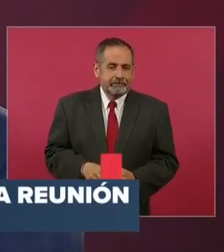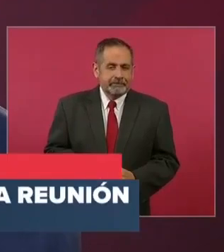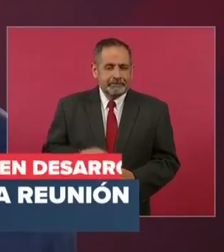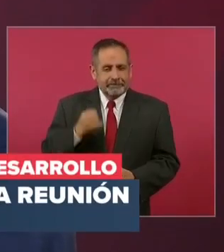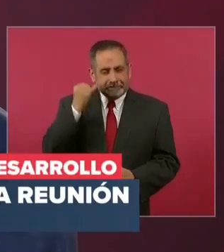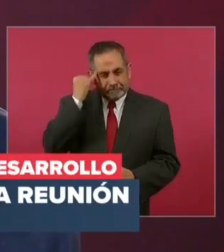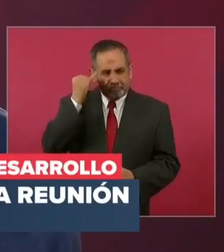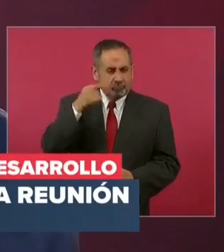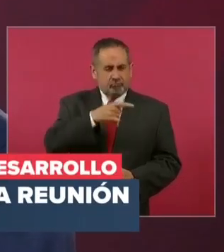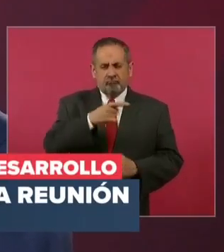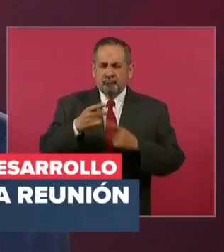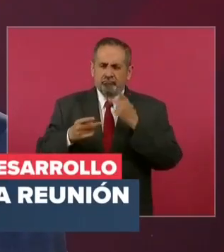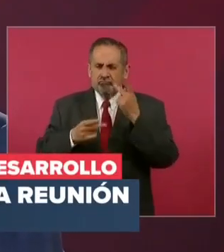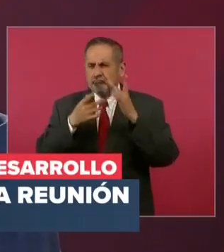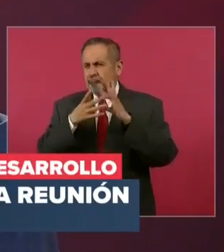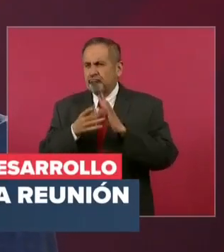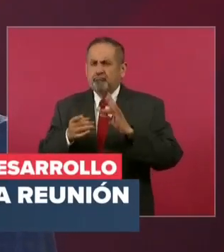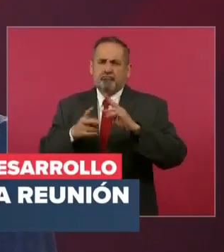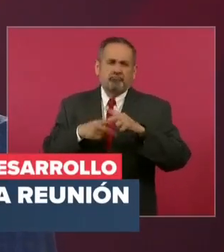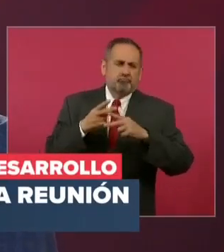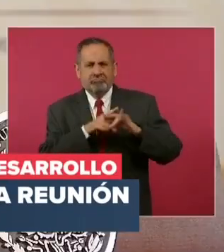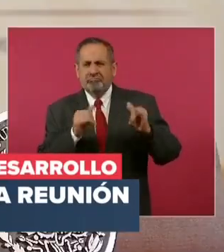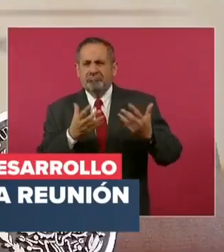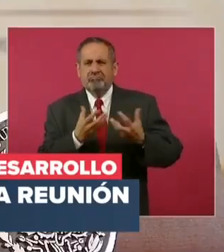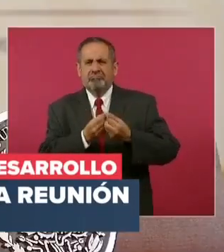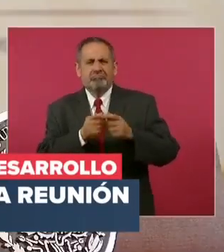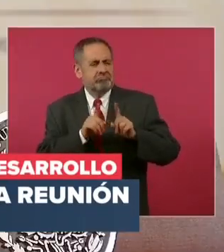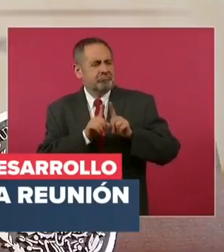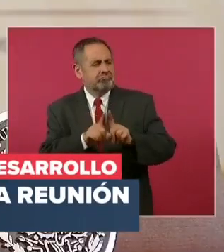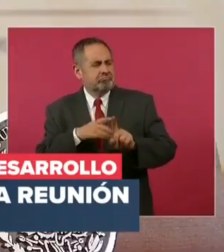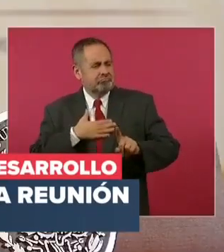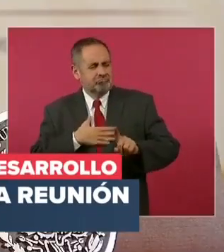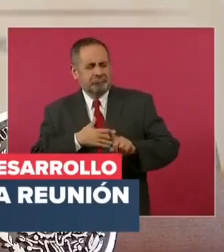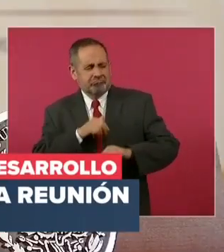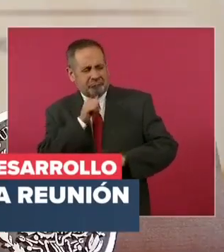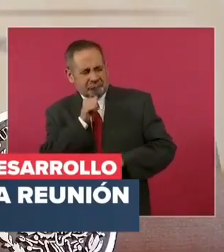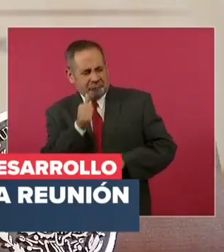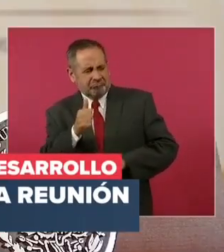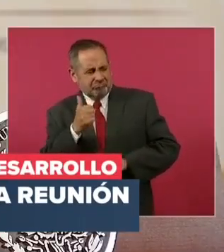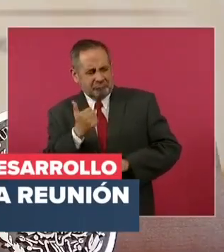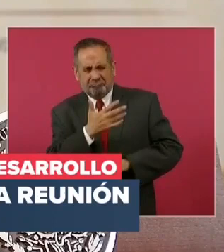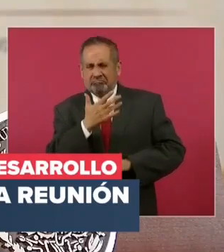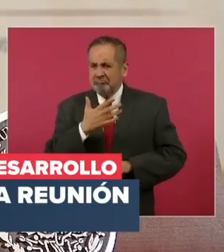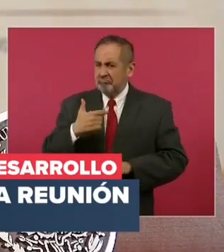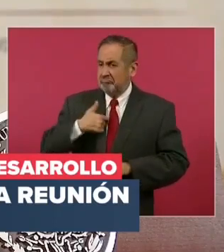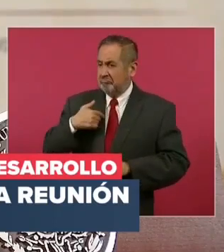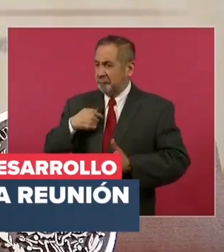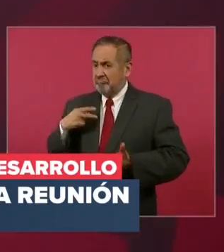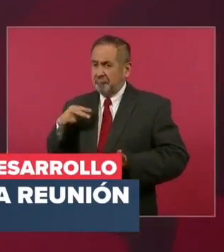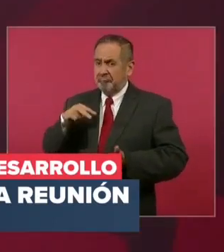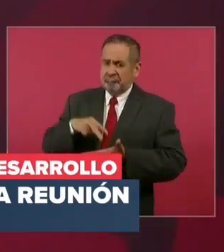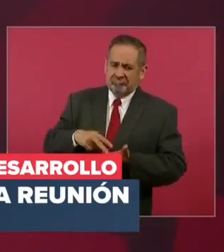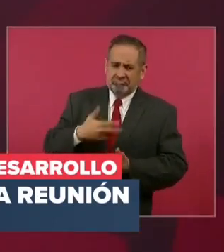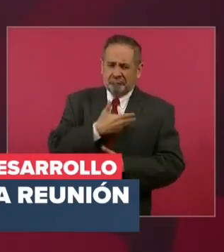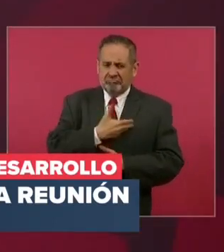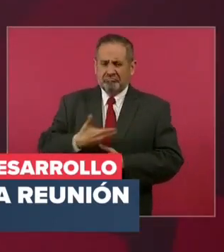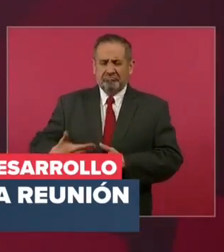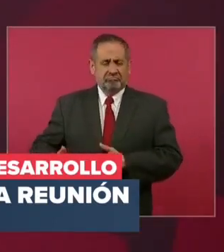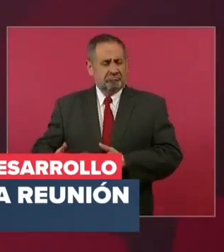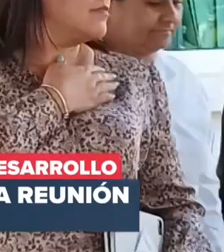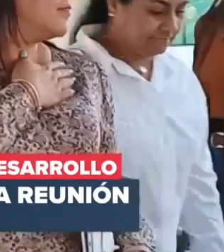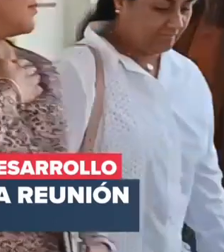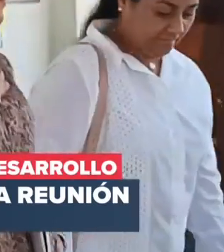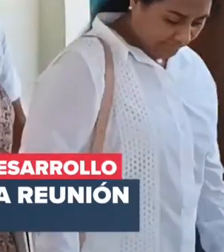o renuncian para contender por un puesto de elección popular. Señor presidente, yo le respondo. ¡Se van a ir! ¡Es temporada